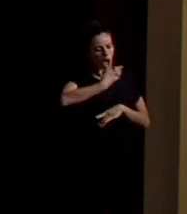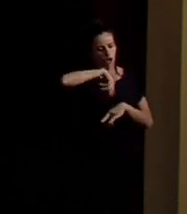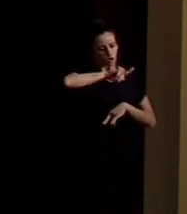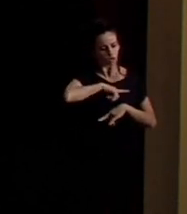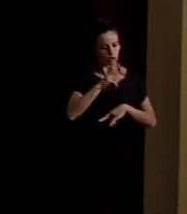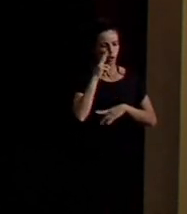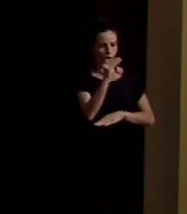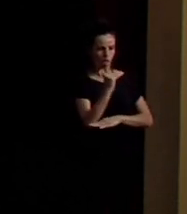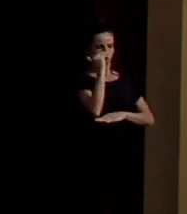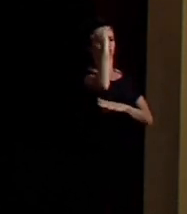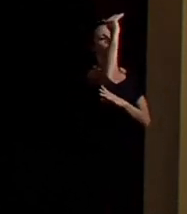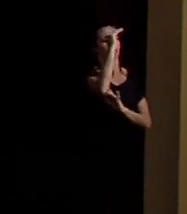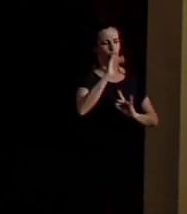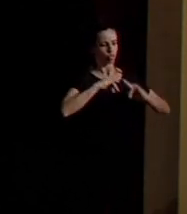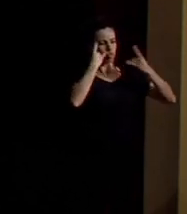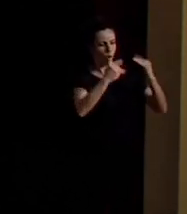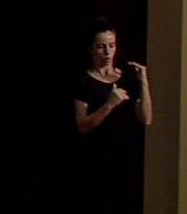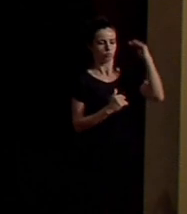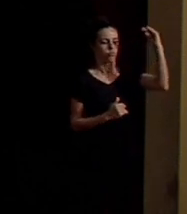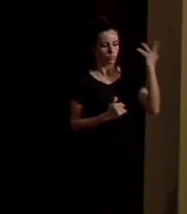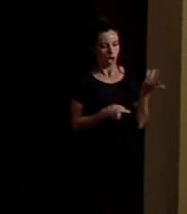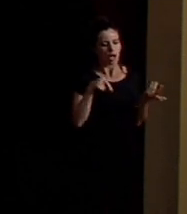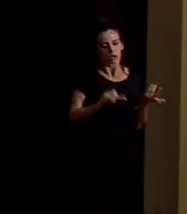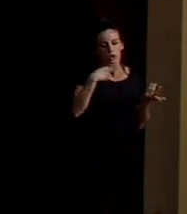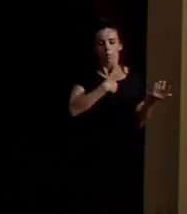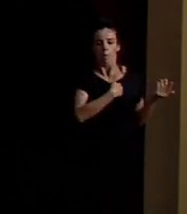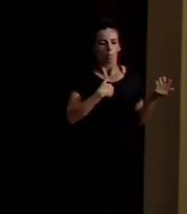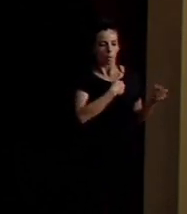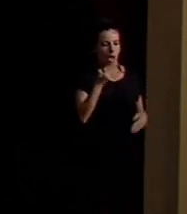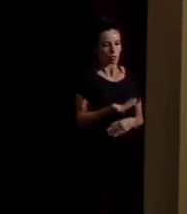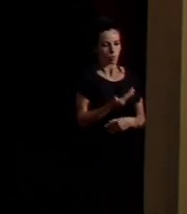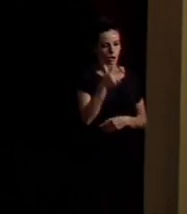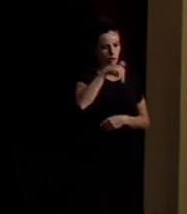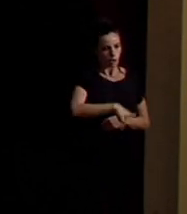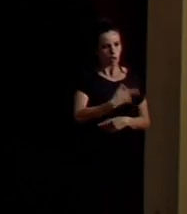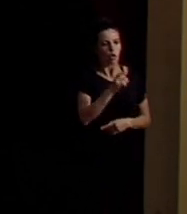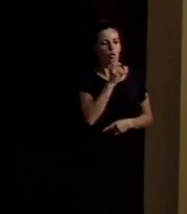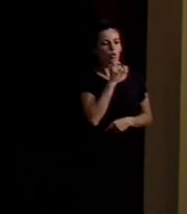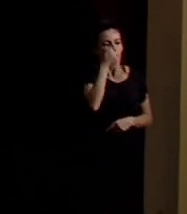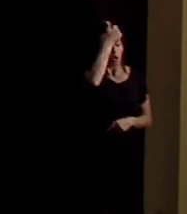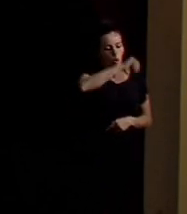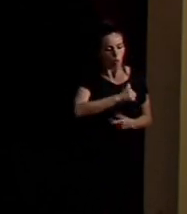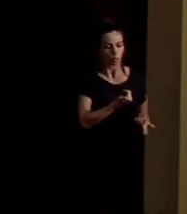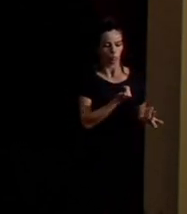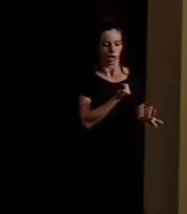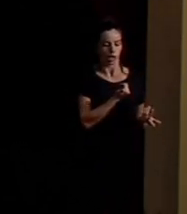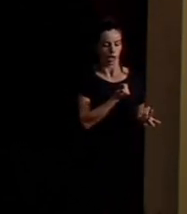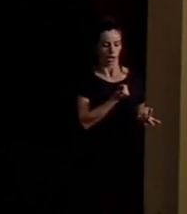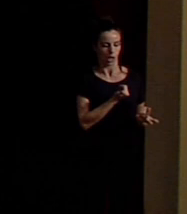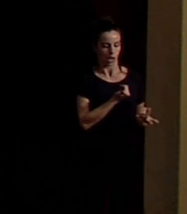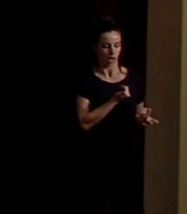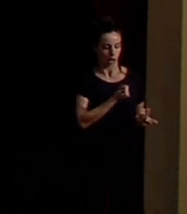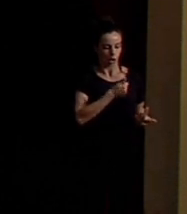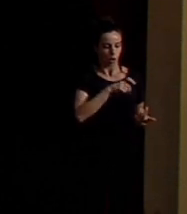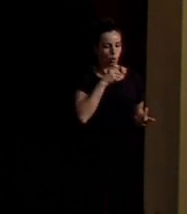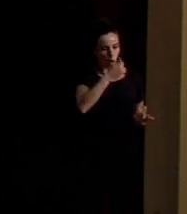de nuestro tamaño, ¿no? Pues yo creo que eso juega también un papel esencial hoy en cuanto a cómo los hombres, con respecto a las mujeres que